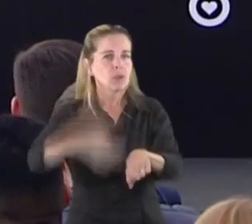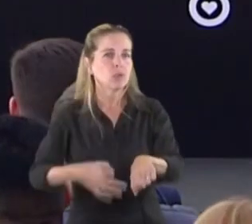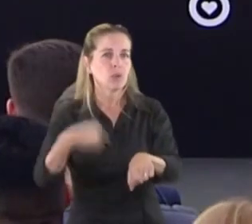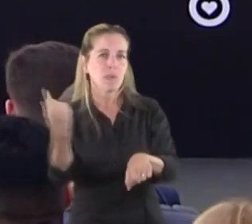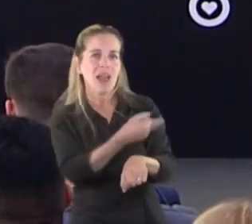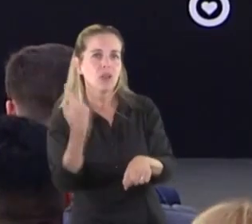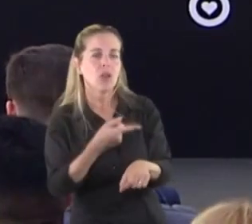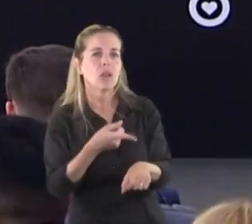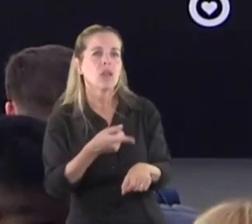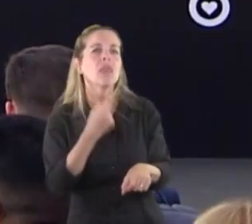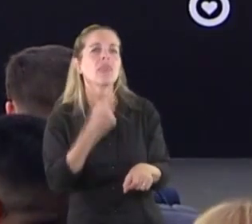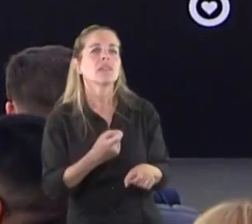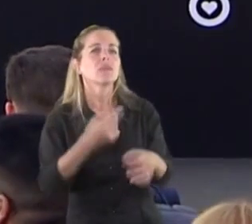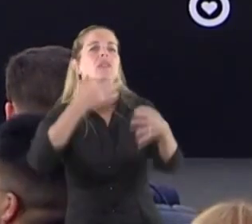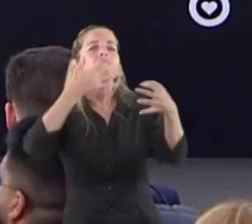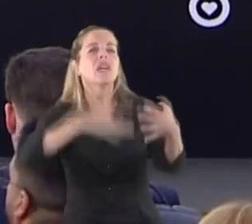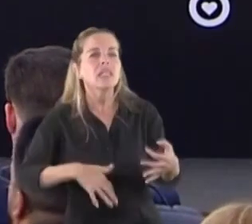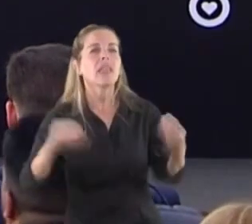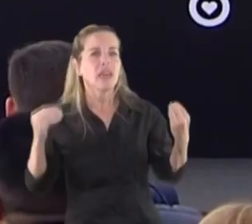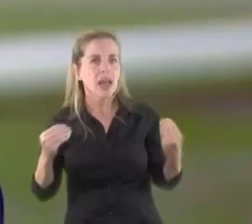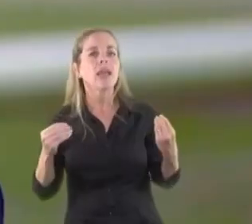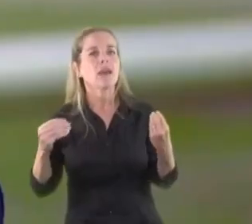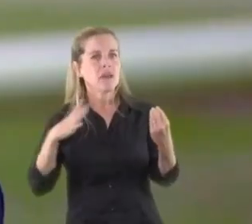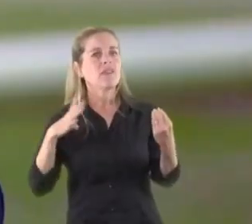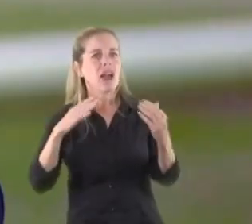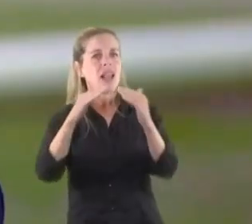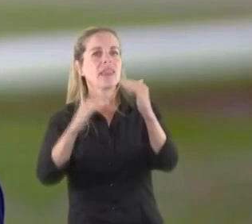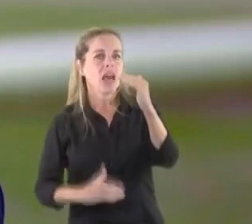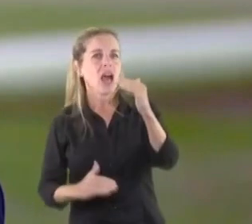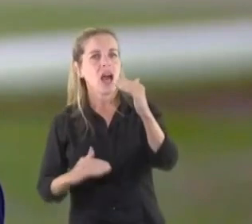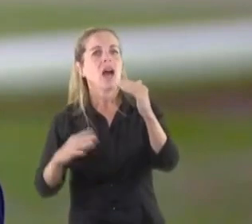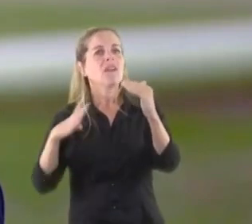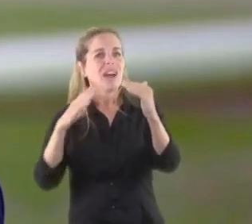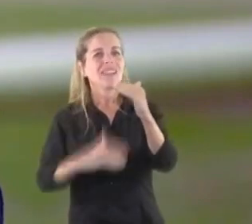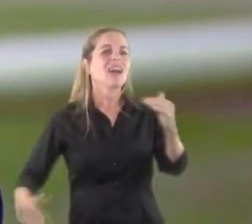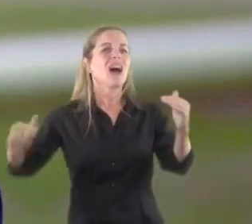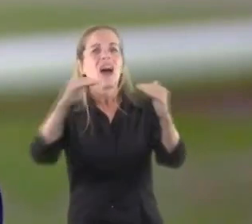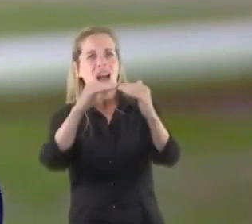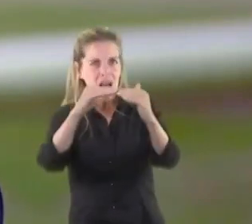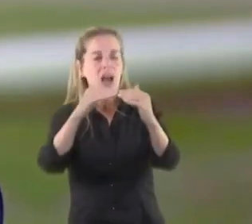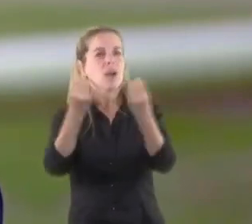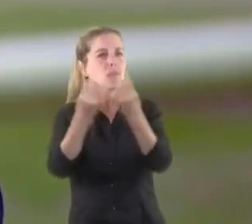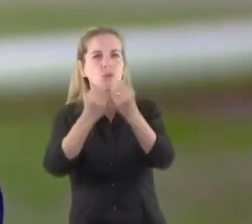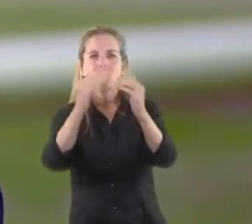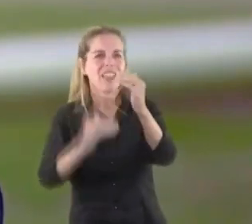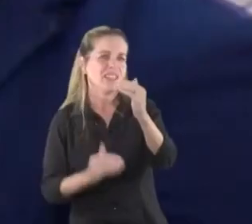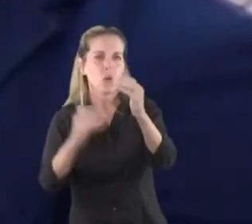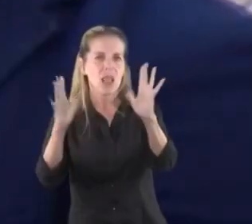cuenta que la igualdad no impera entre nosotros, que la desigualdad es grande y que debemos terminar con esa